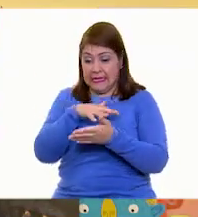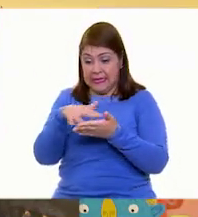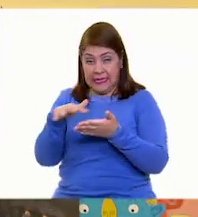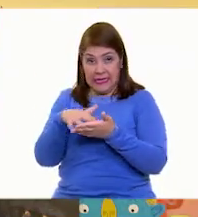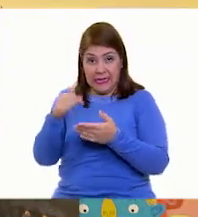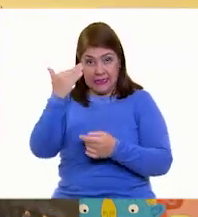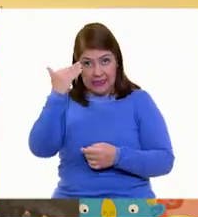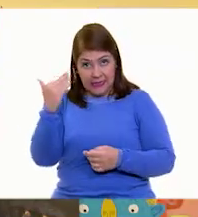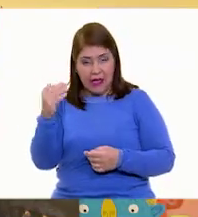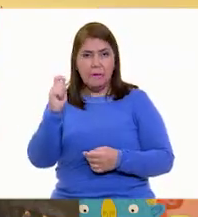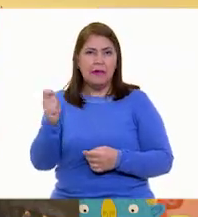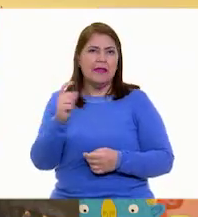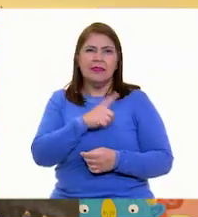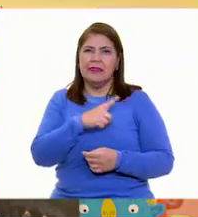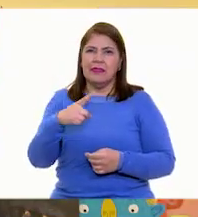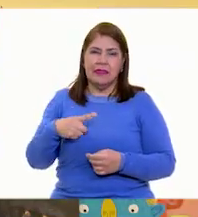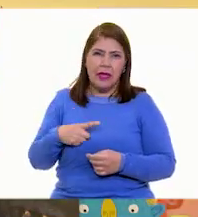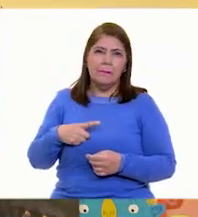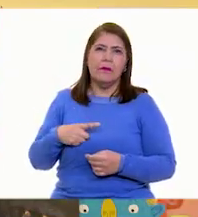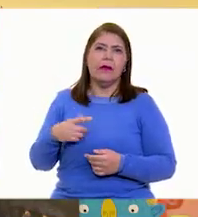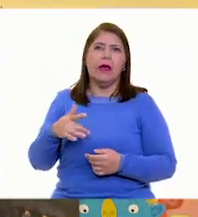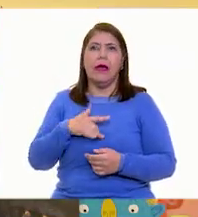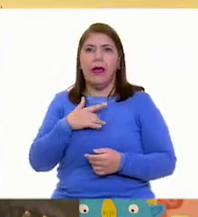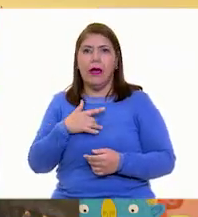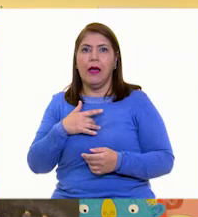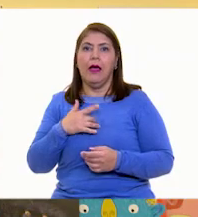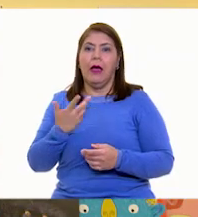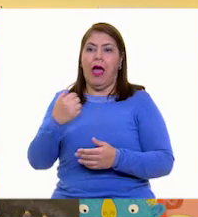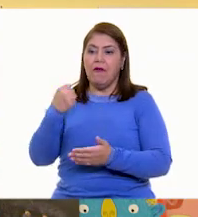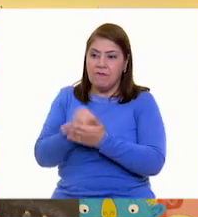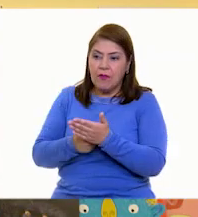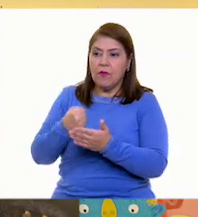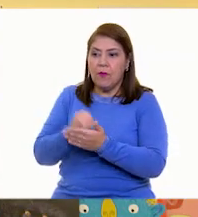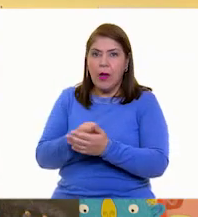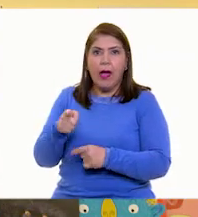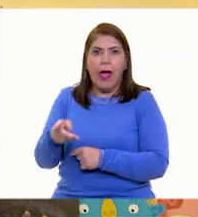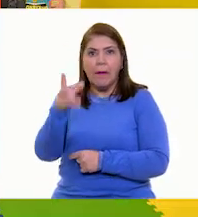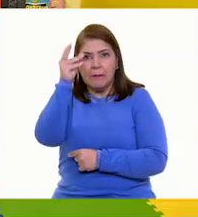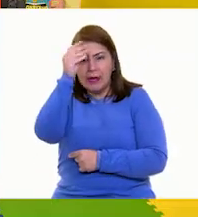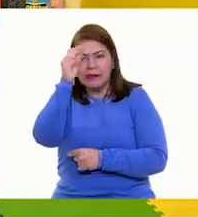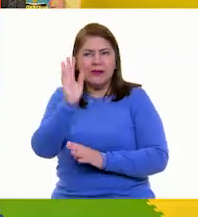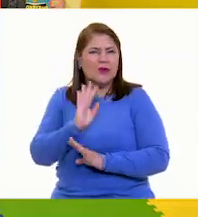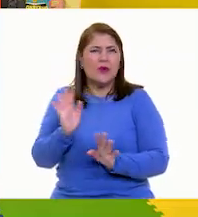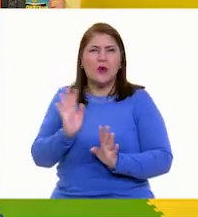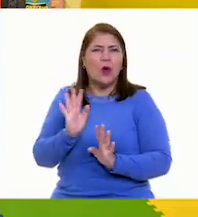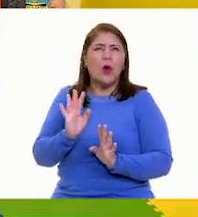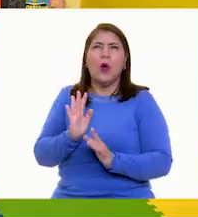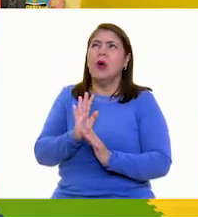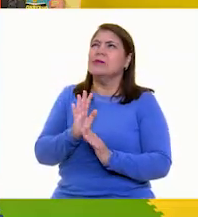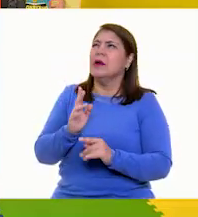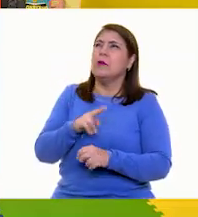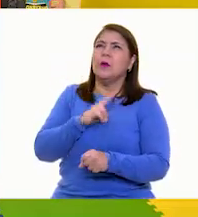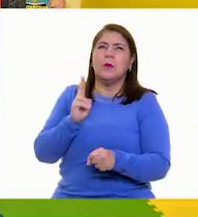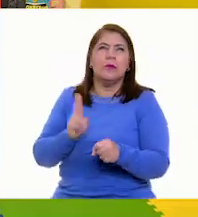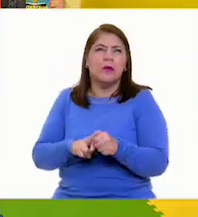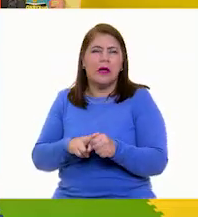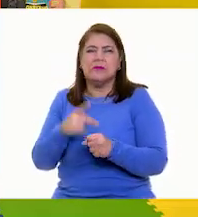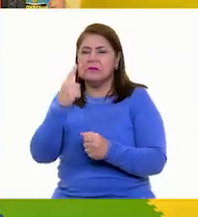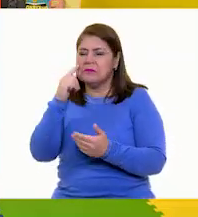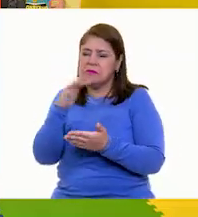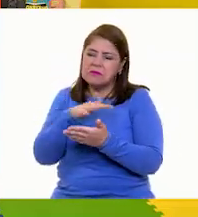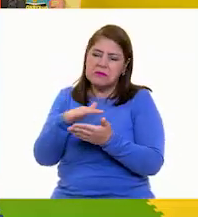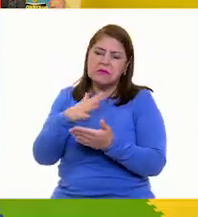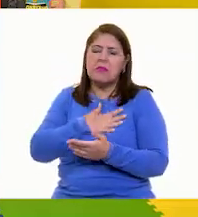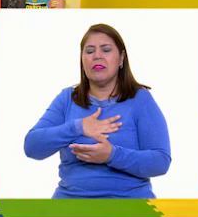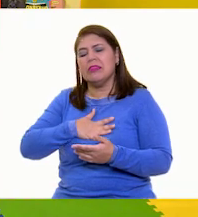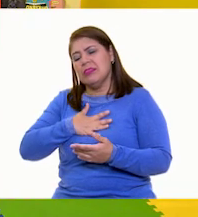debemos dejar de lado la intención de que las niñas y los niños aprendan. Lo que quiero decir es que algunas